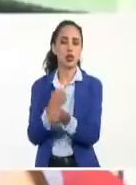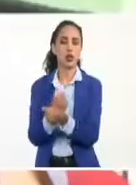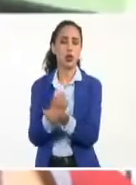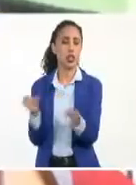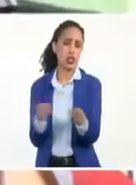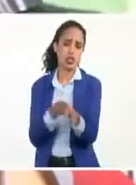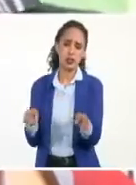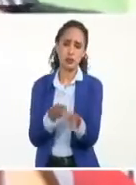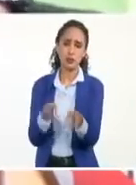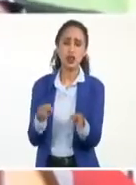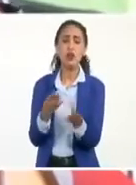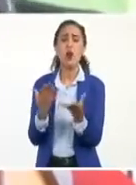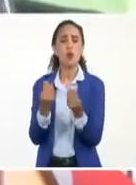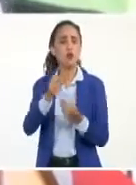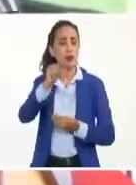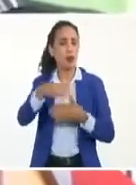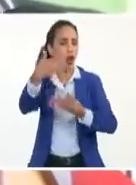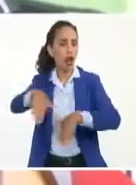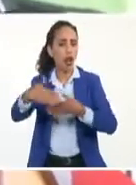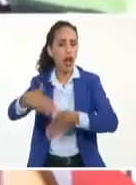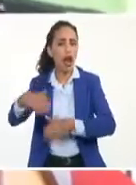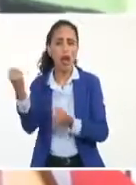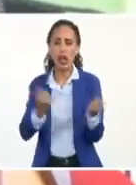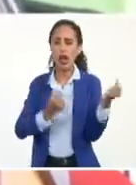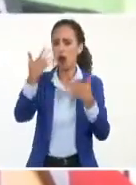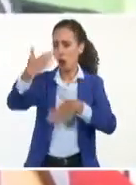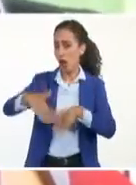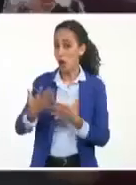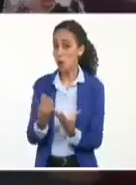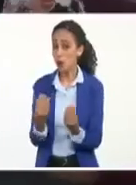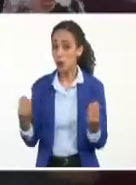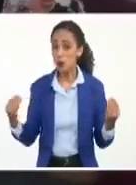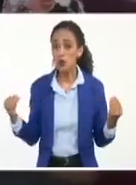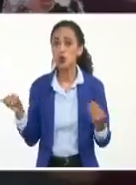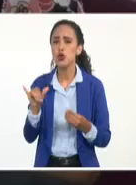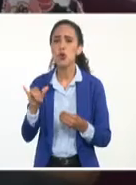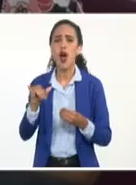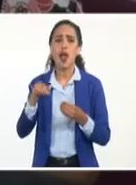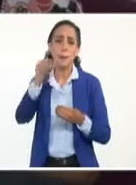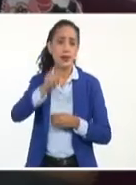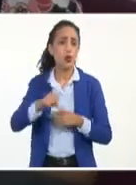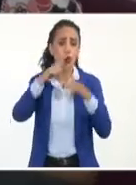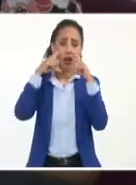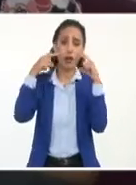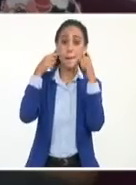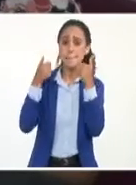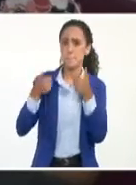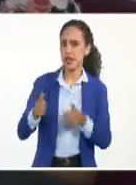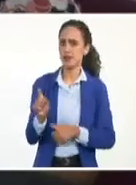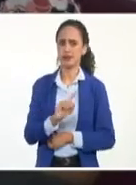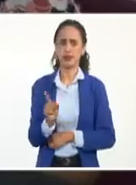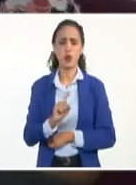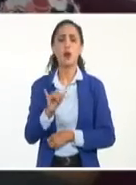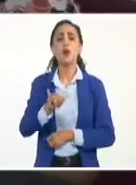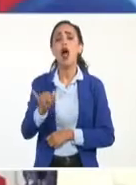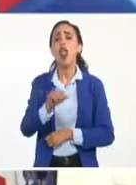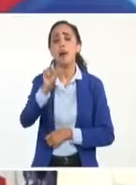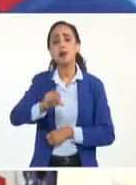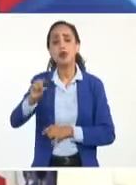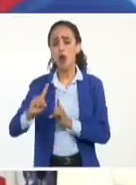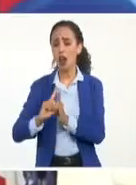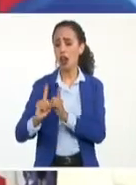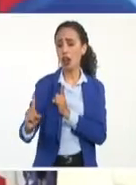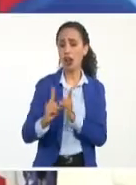de vehículos y personas y manifestaciones de indisciplina como el mal uso del nasobuco y el insuficiente distanciamiento físico y